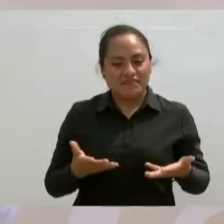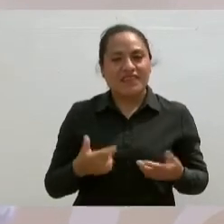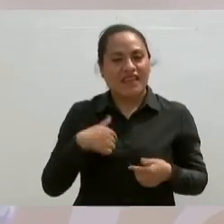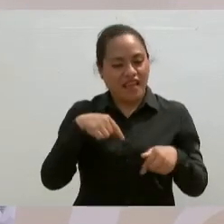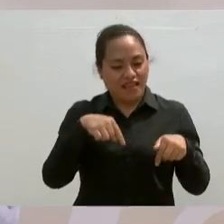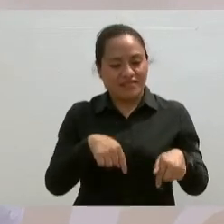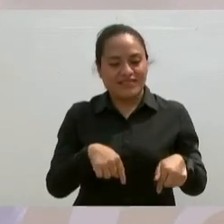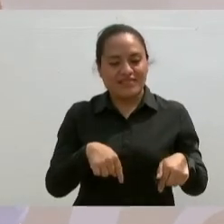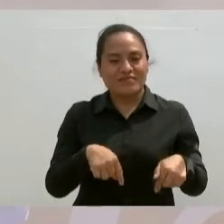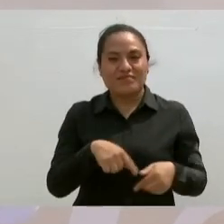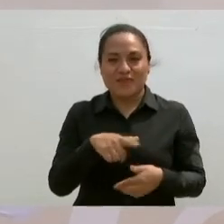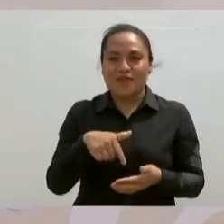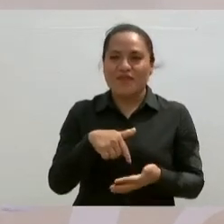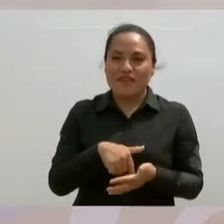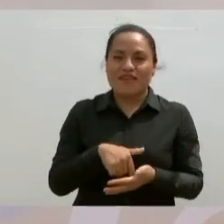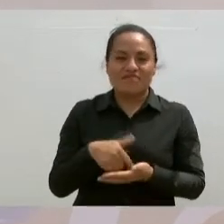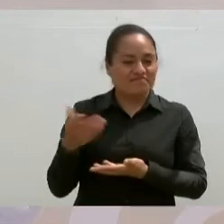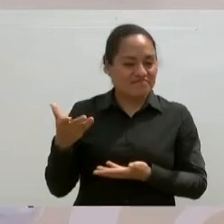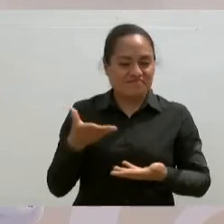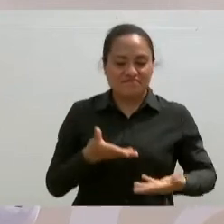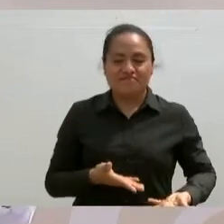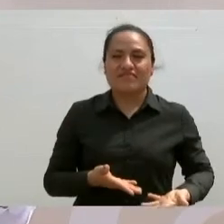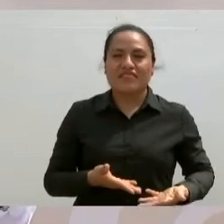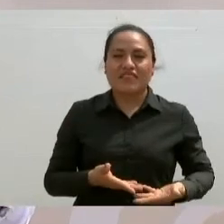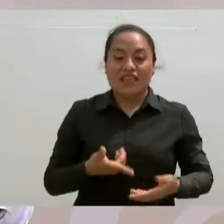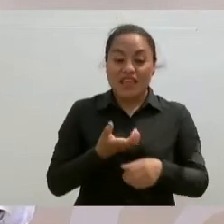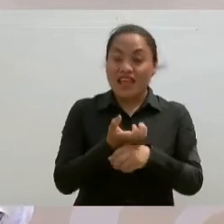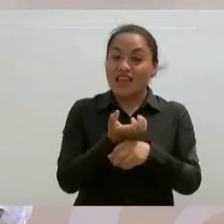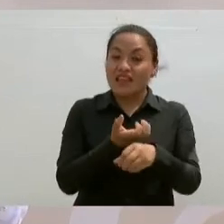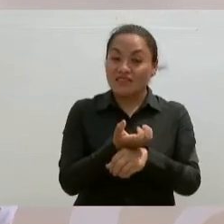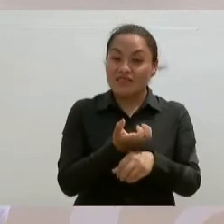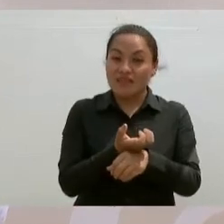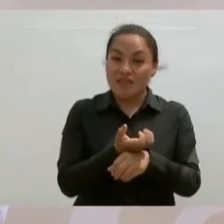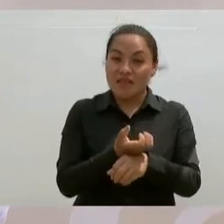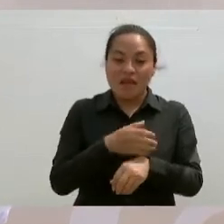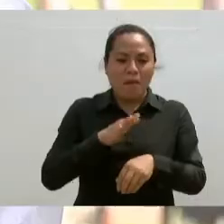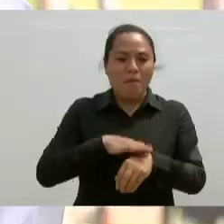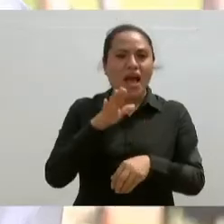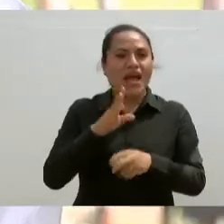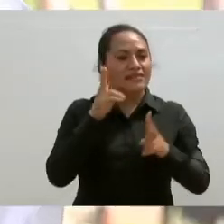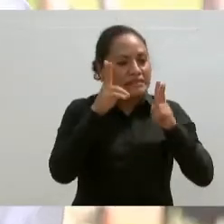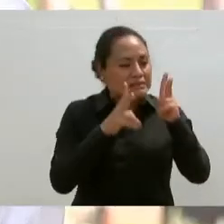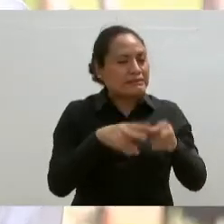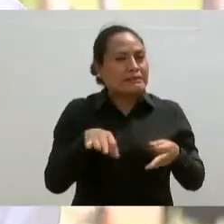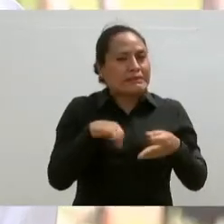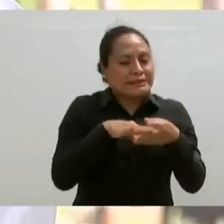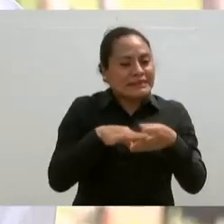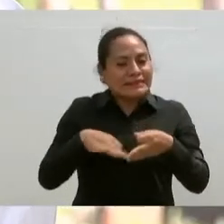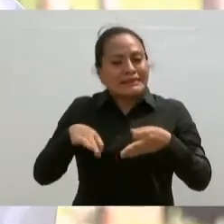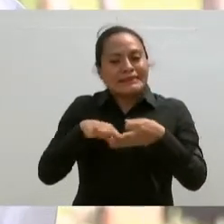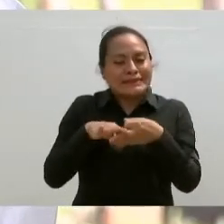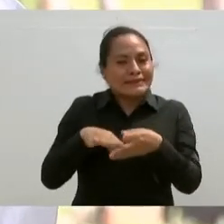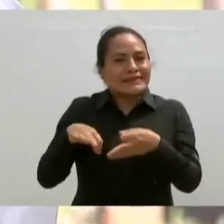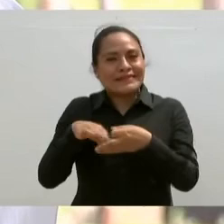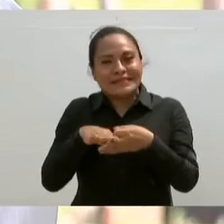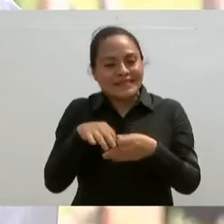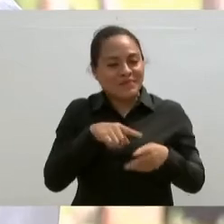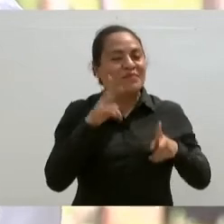estar aquí. Es el estado posiblemente que más visito, Oaxaca.